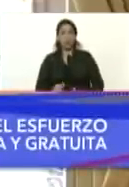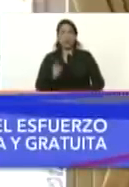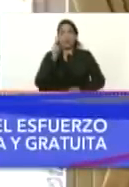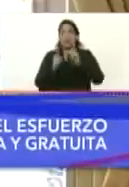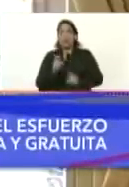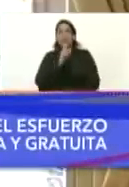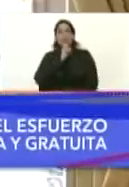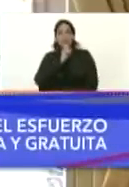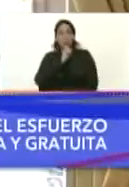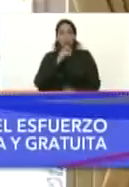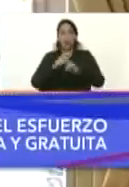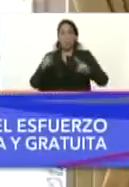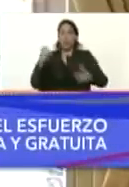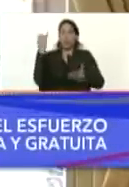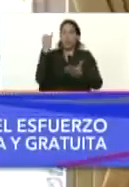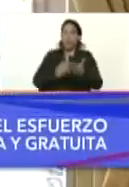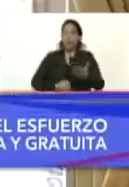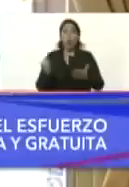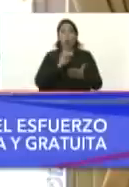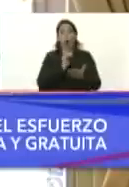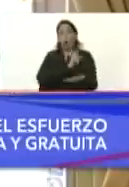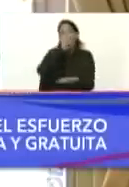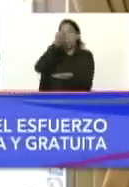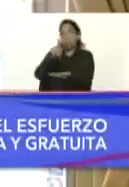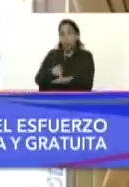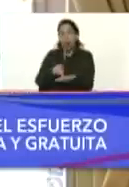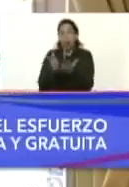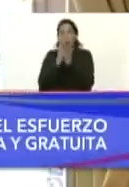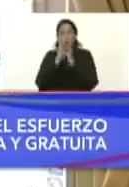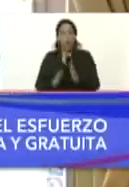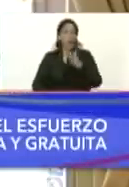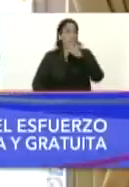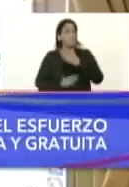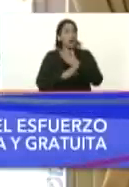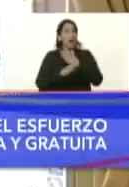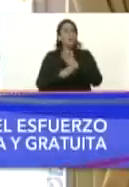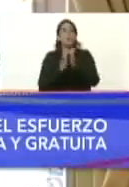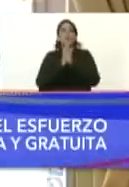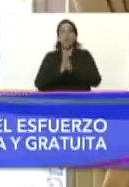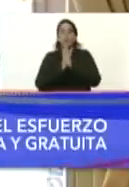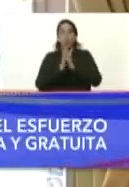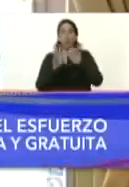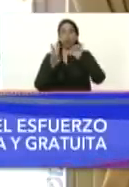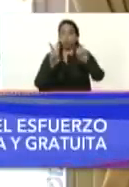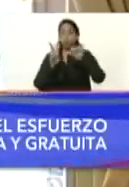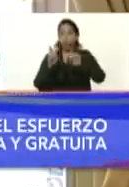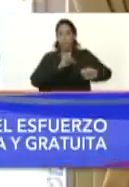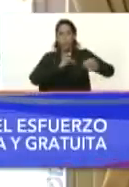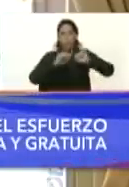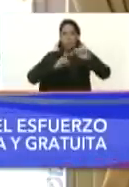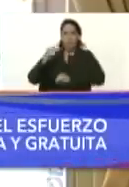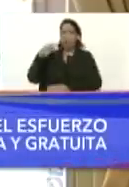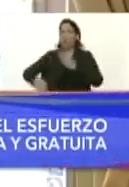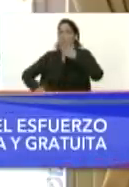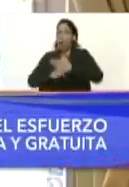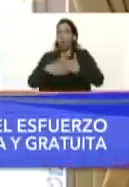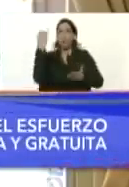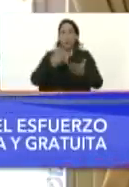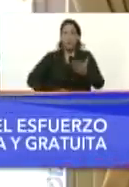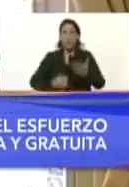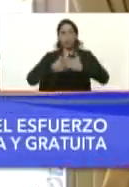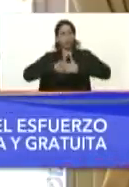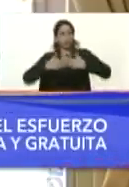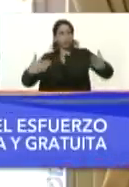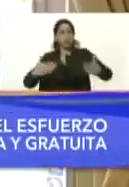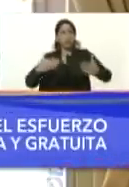para inscribirlos para llevarlo a la escuela vamos con el movimiento somos venezuela vamos a inscribirlo y garantizarles